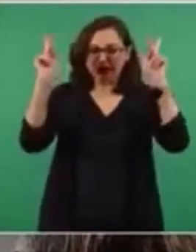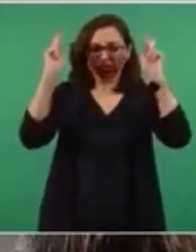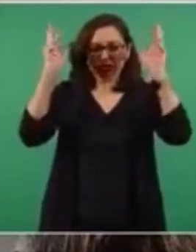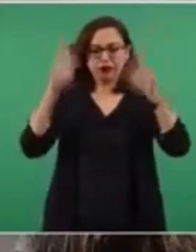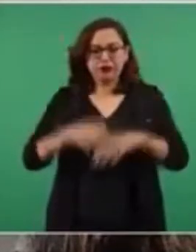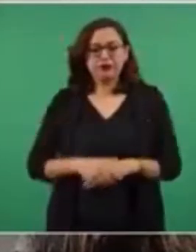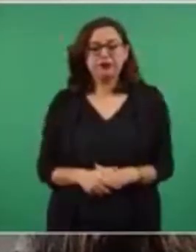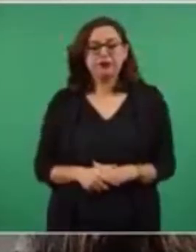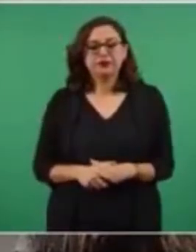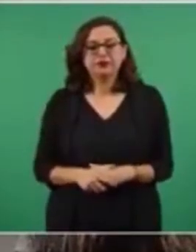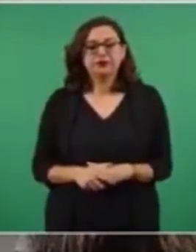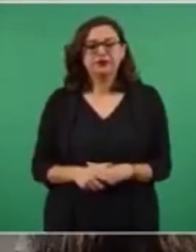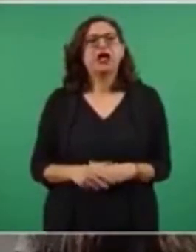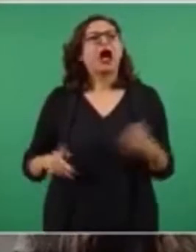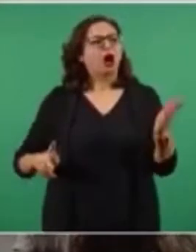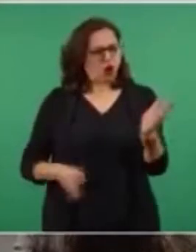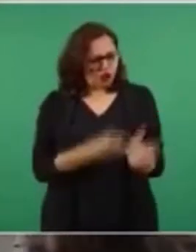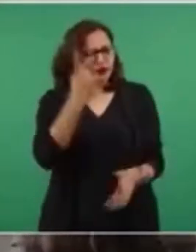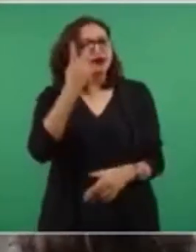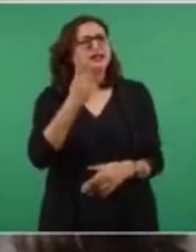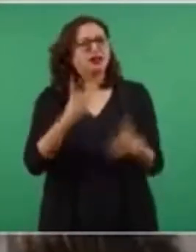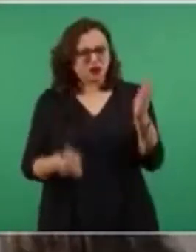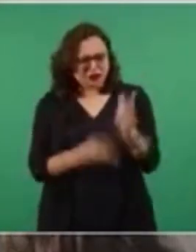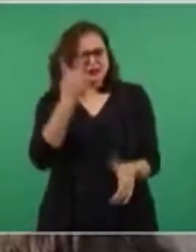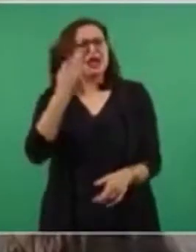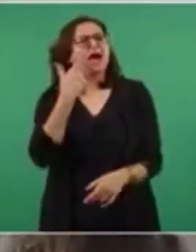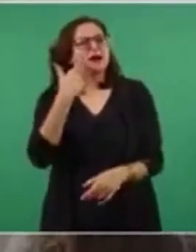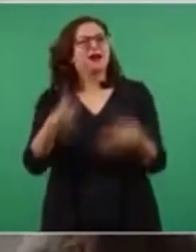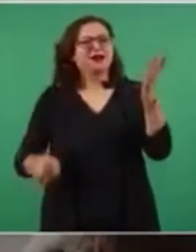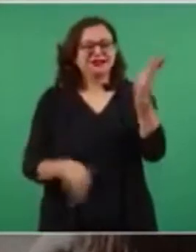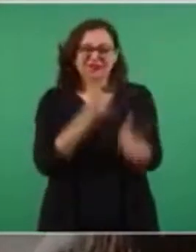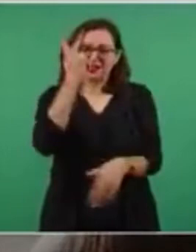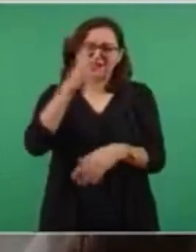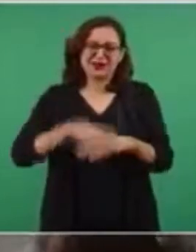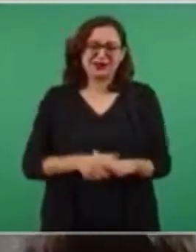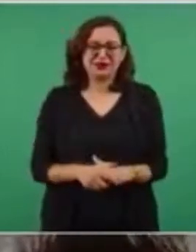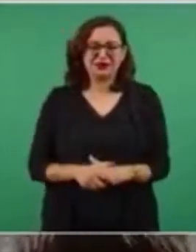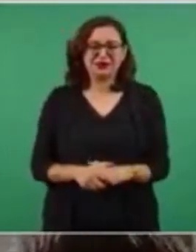por pendejo y por culpabilidad. Repite eso último, como dijo.